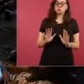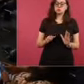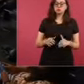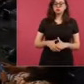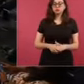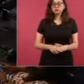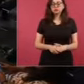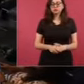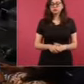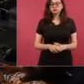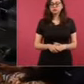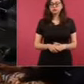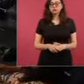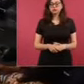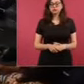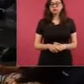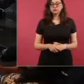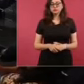Pero